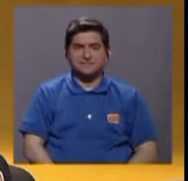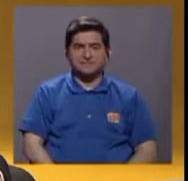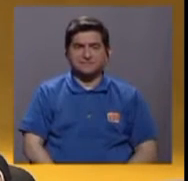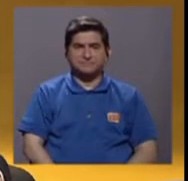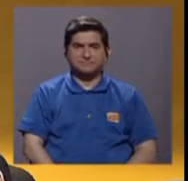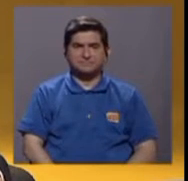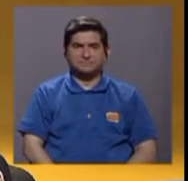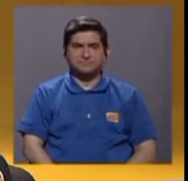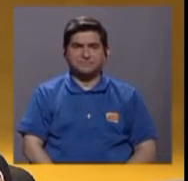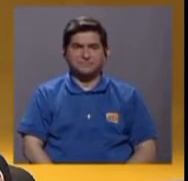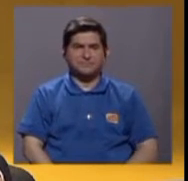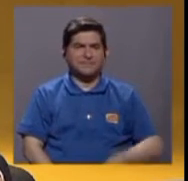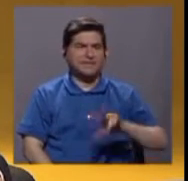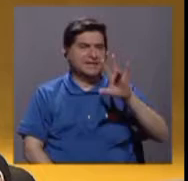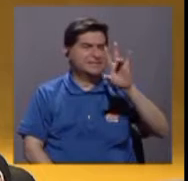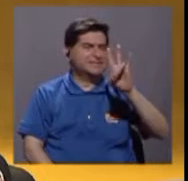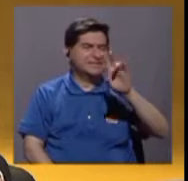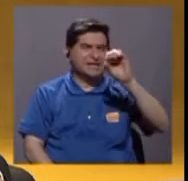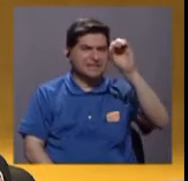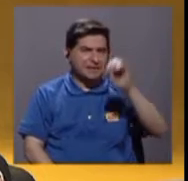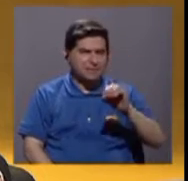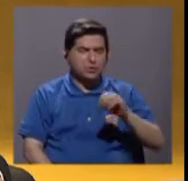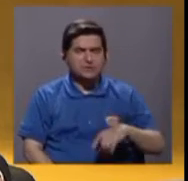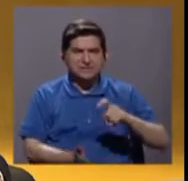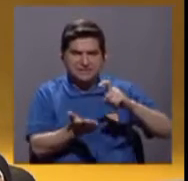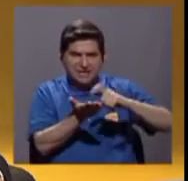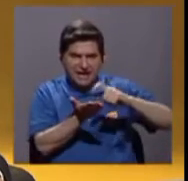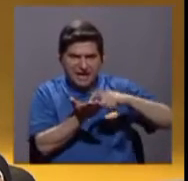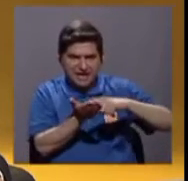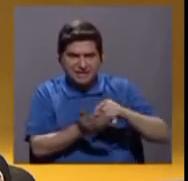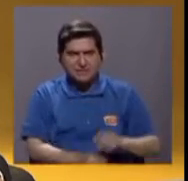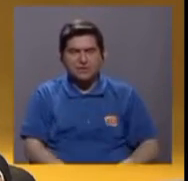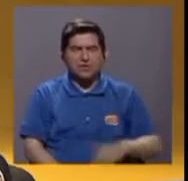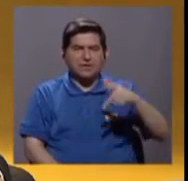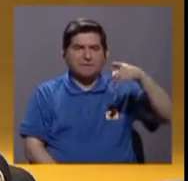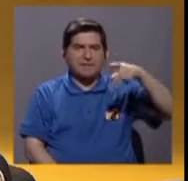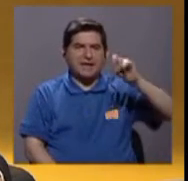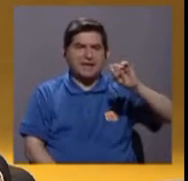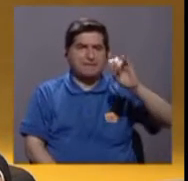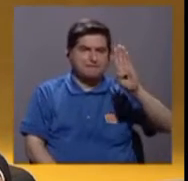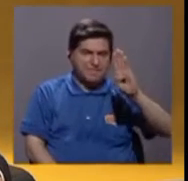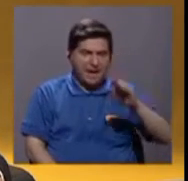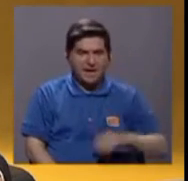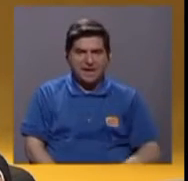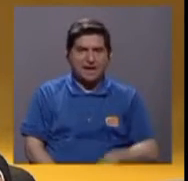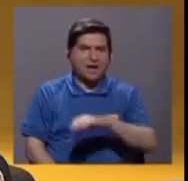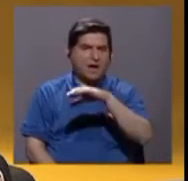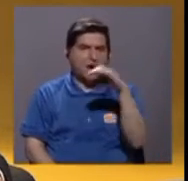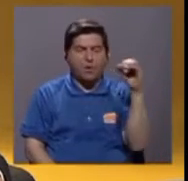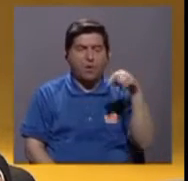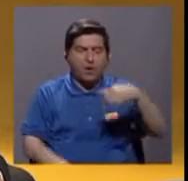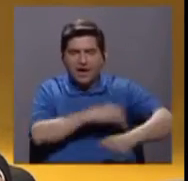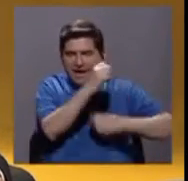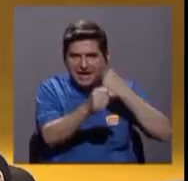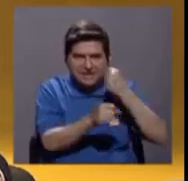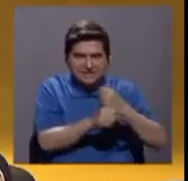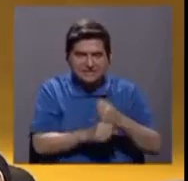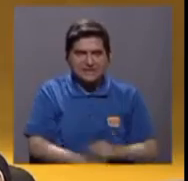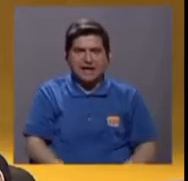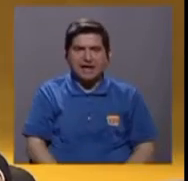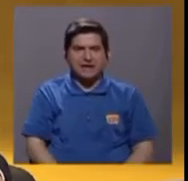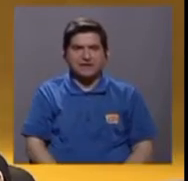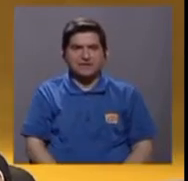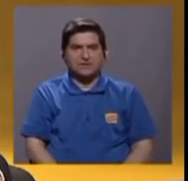con 7% de déficit como porcentaje del PIB, con que este año será cualquier